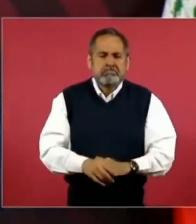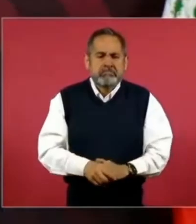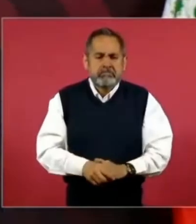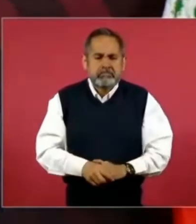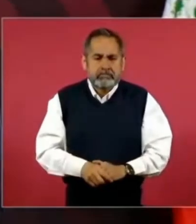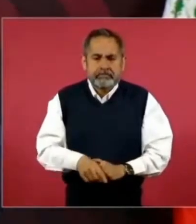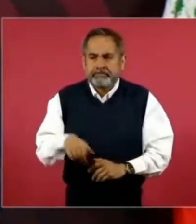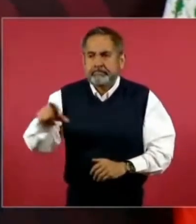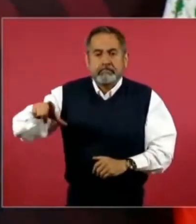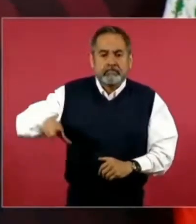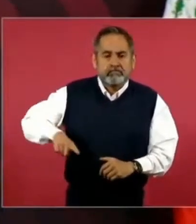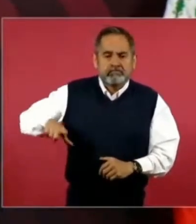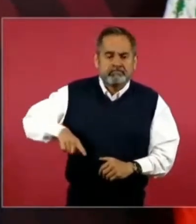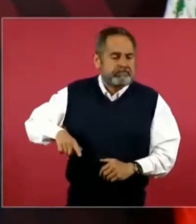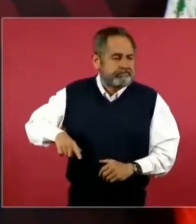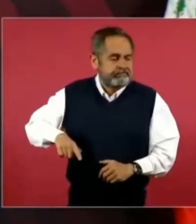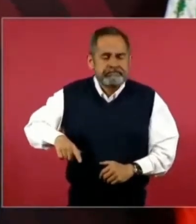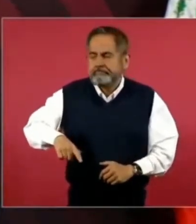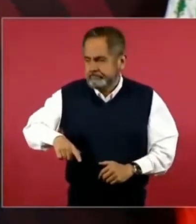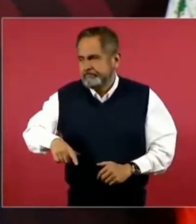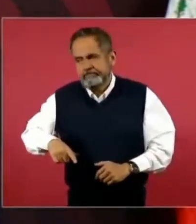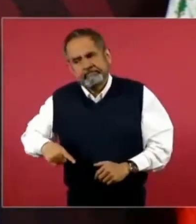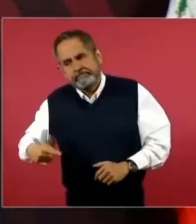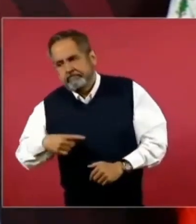de Estado.